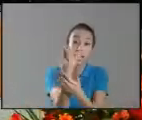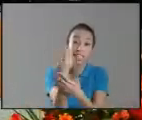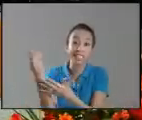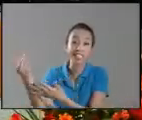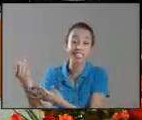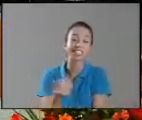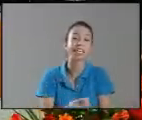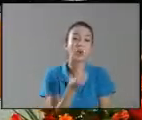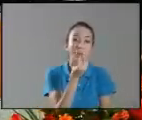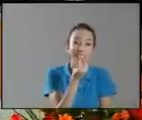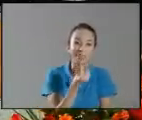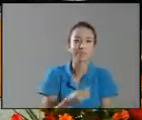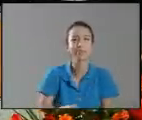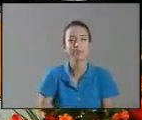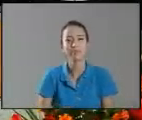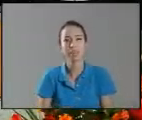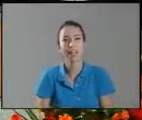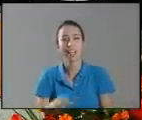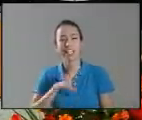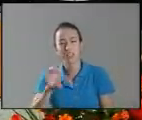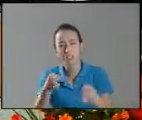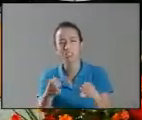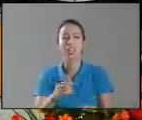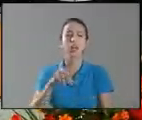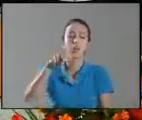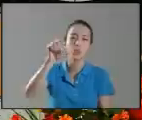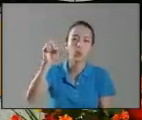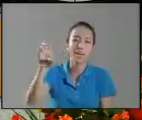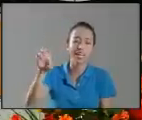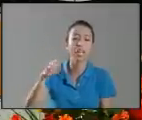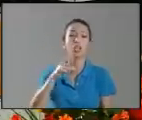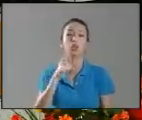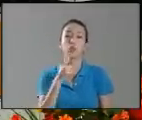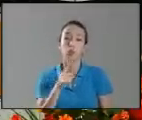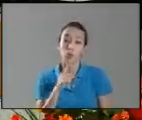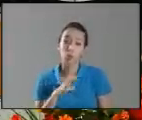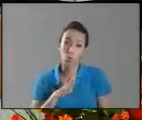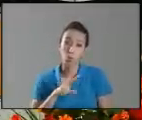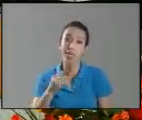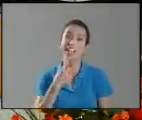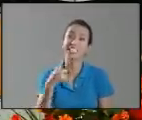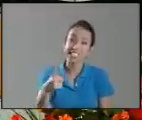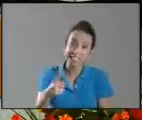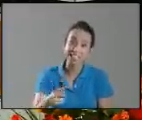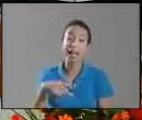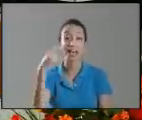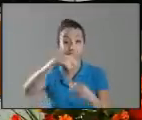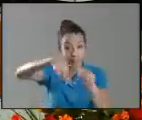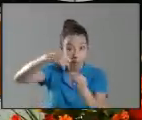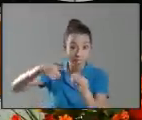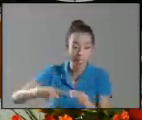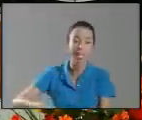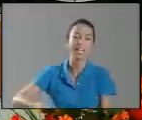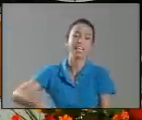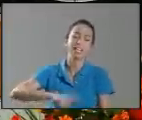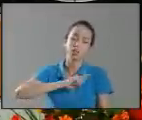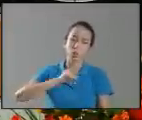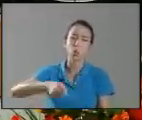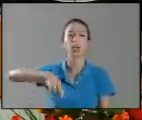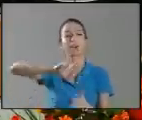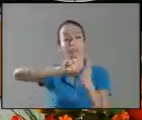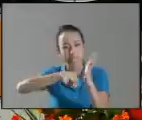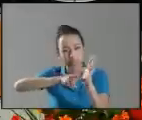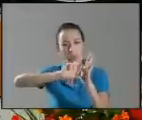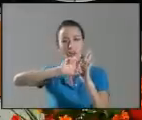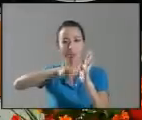de la tierra y así se alimentaba todos los vegetales, toda la tierra. Tuvo que haberlos convencido a